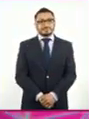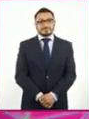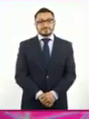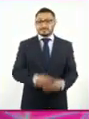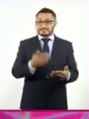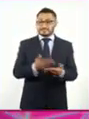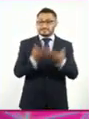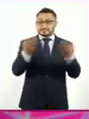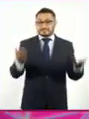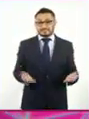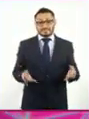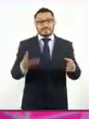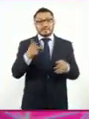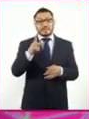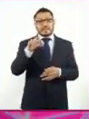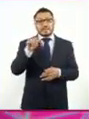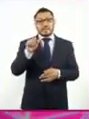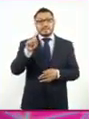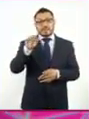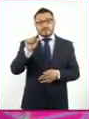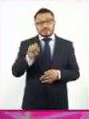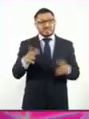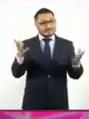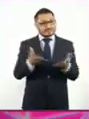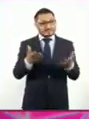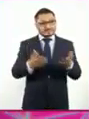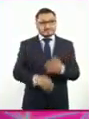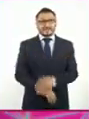Ahora haremos las pastas para nuestro libro.